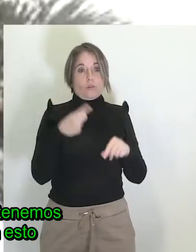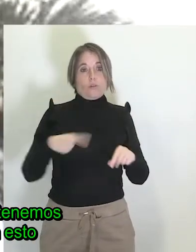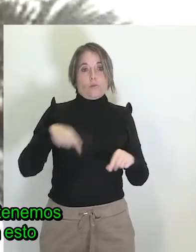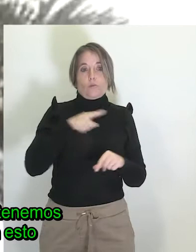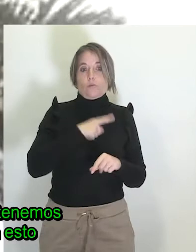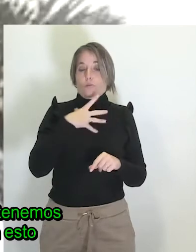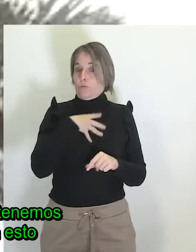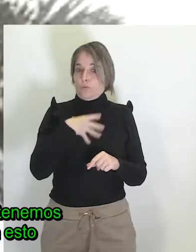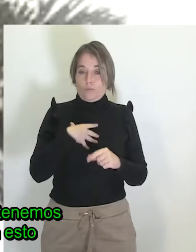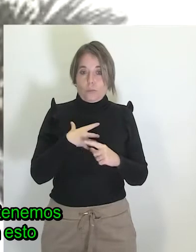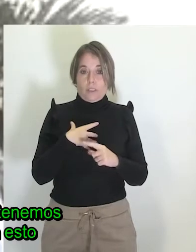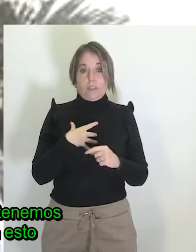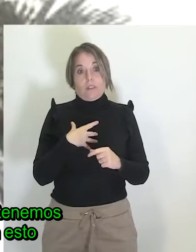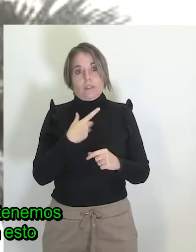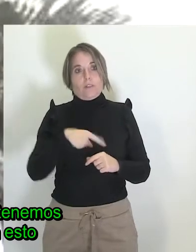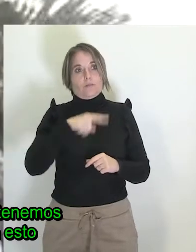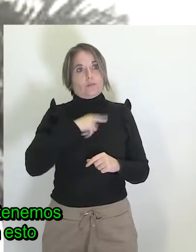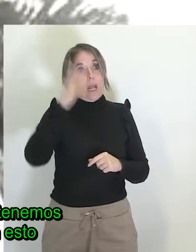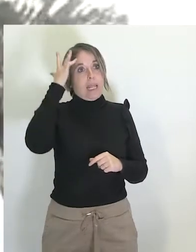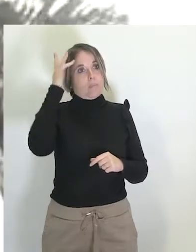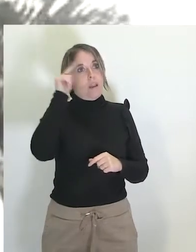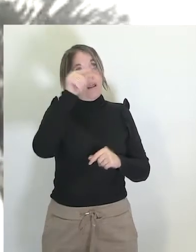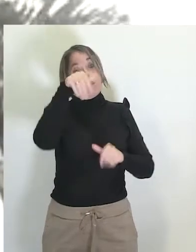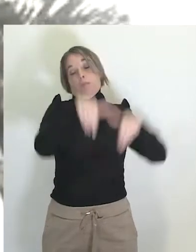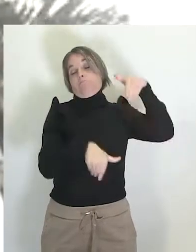no tenemos fijadas nuestras esperanzas en esto